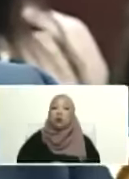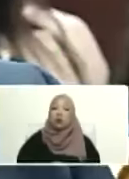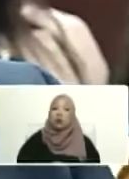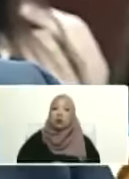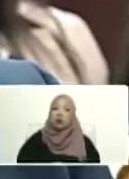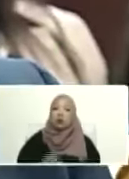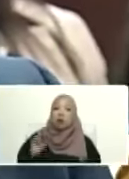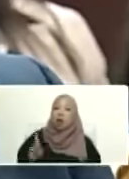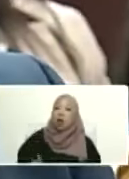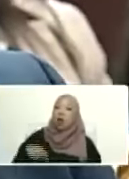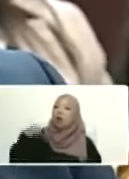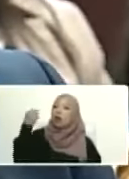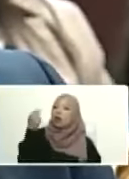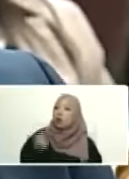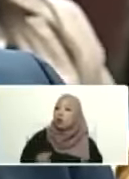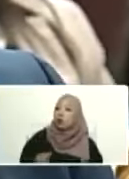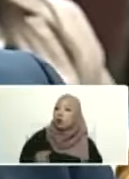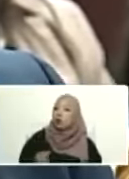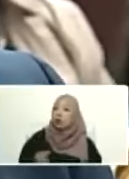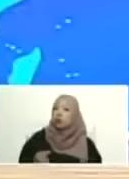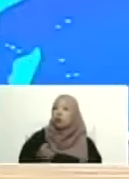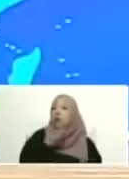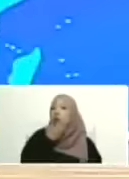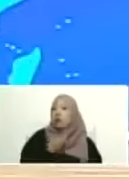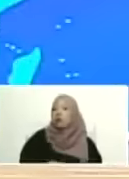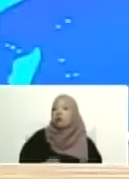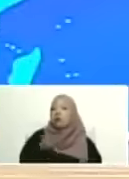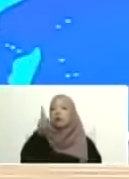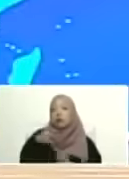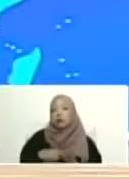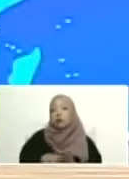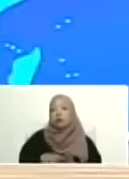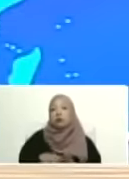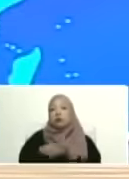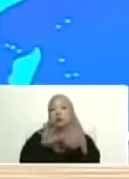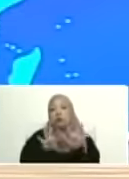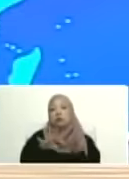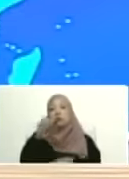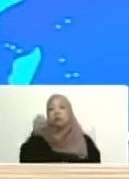Y luego, diciembre de 1908,